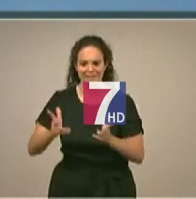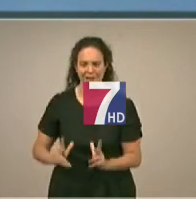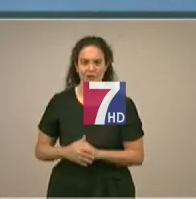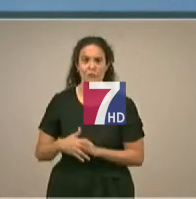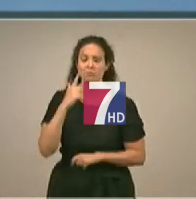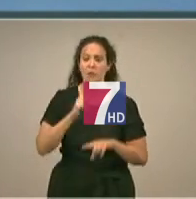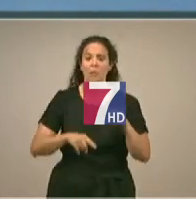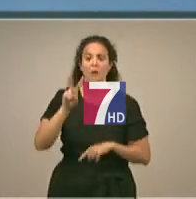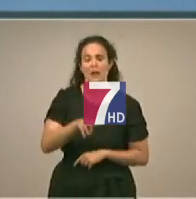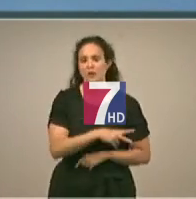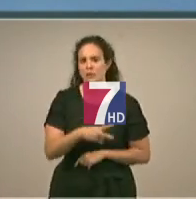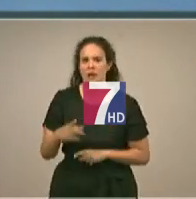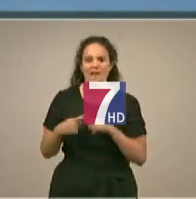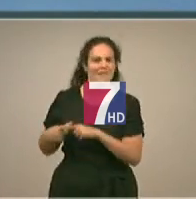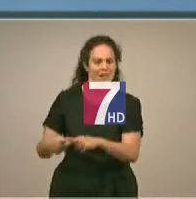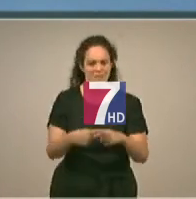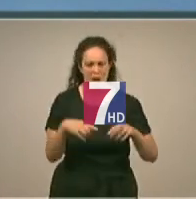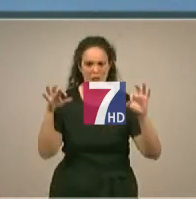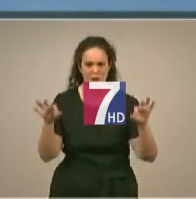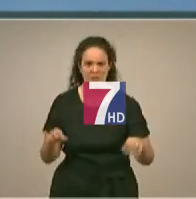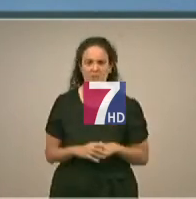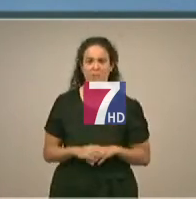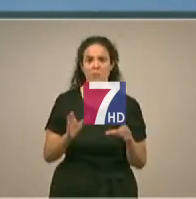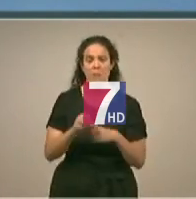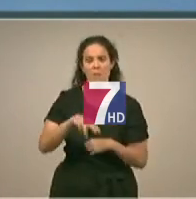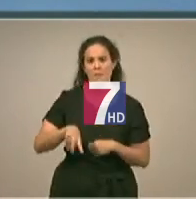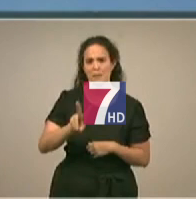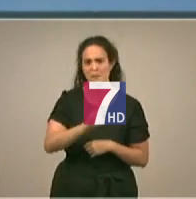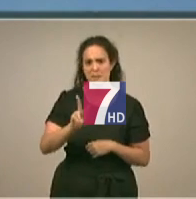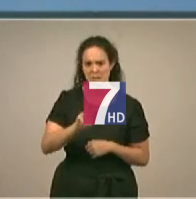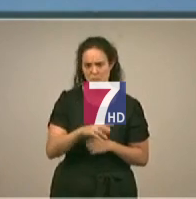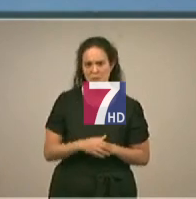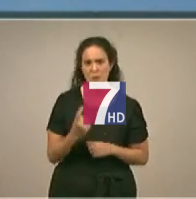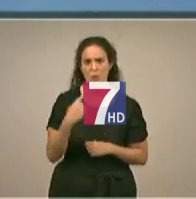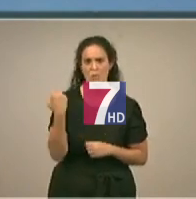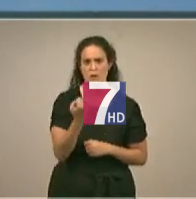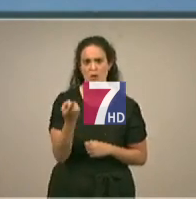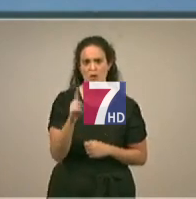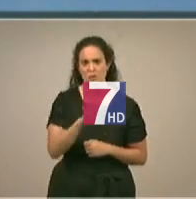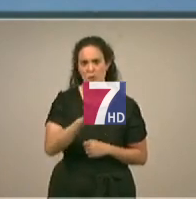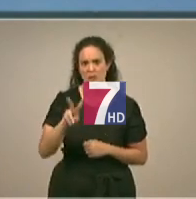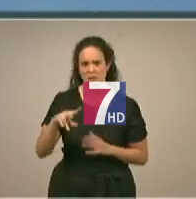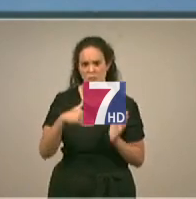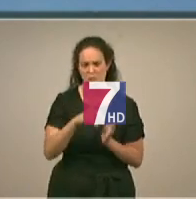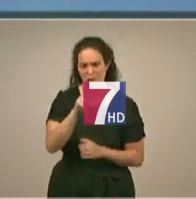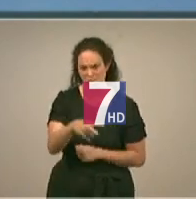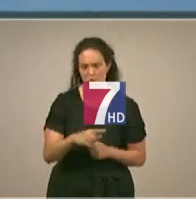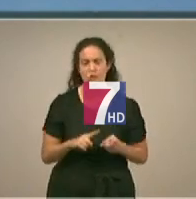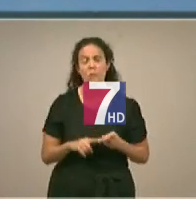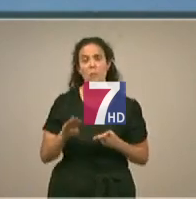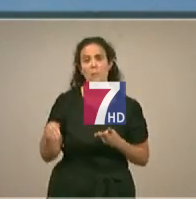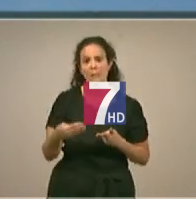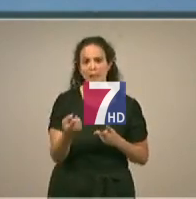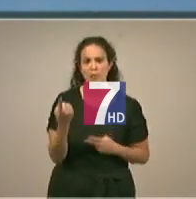resultados el reparto quedaría de la siguiente manera partido nacionalista Vasco 1,2000 eh